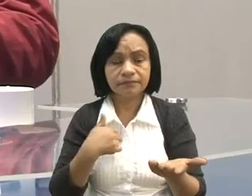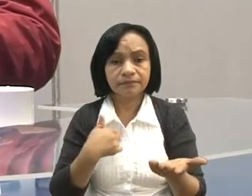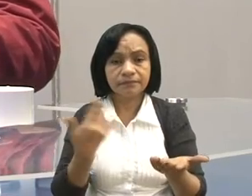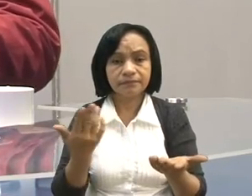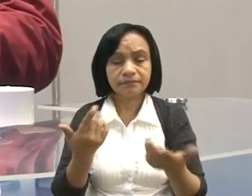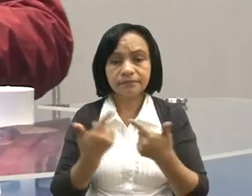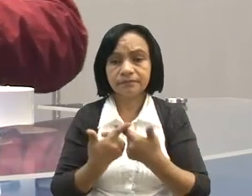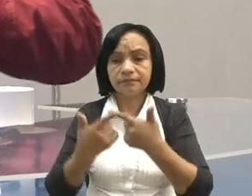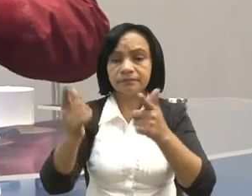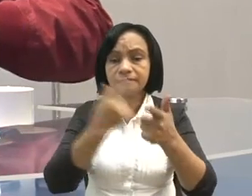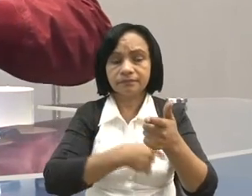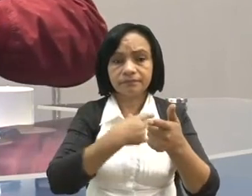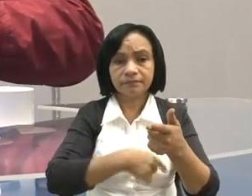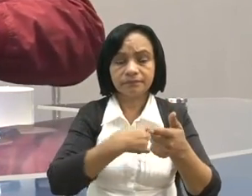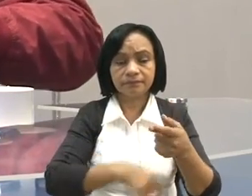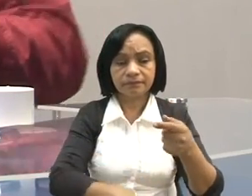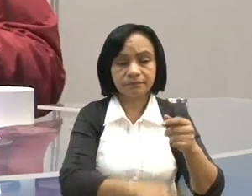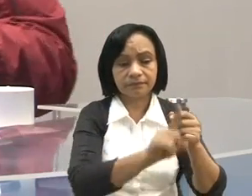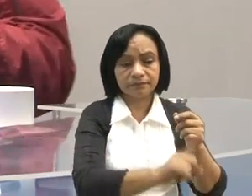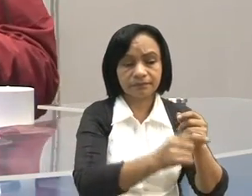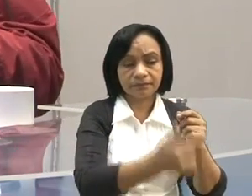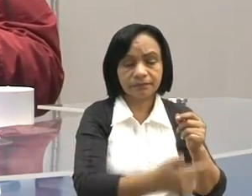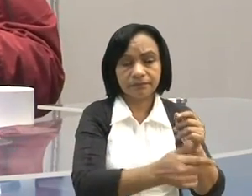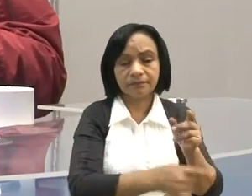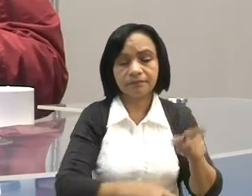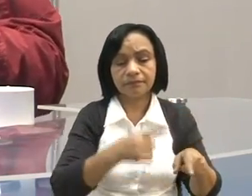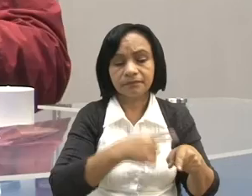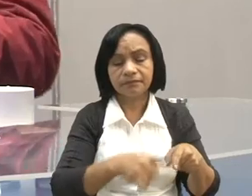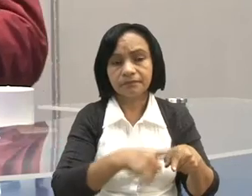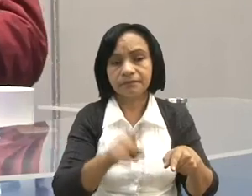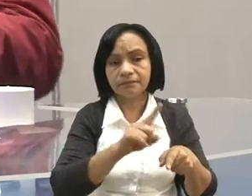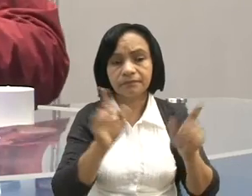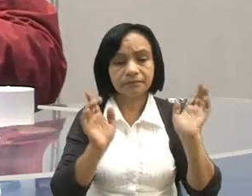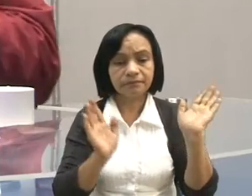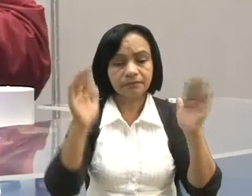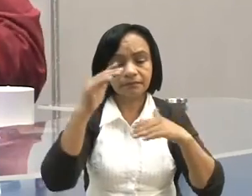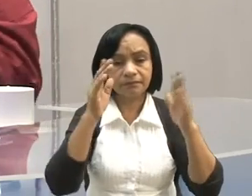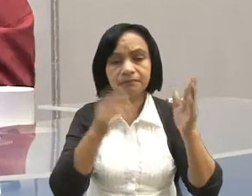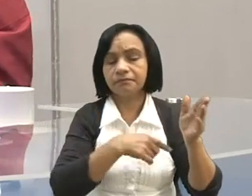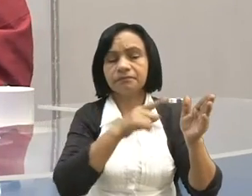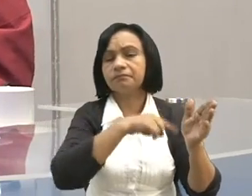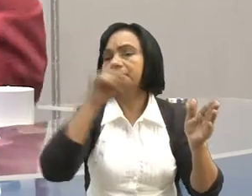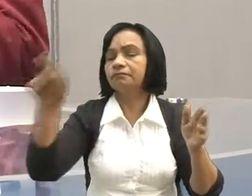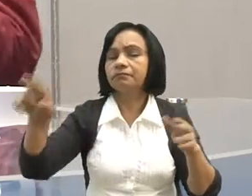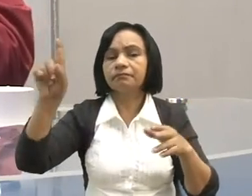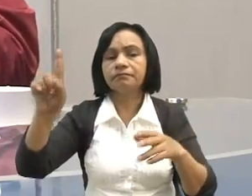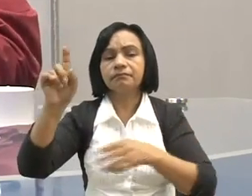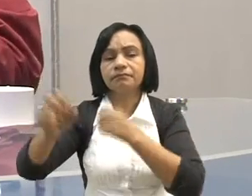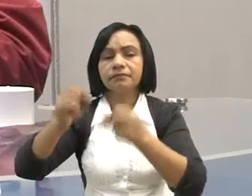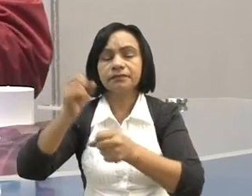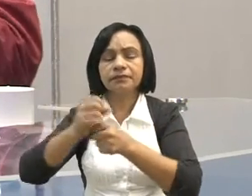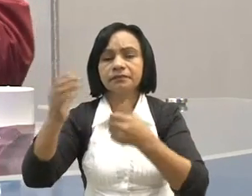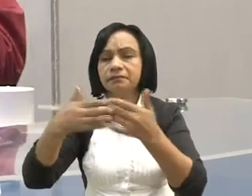autonomía escolar, el maestro de primaria, para no pagarle el título como profesional, lo pasaban a dar clases secundarias. No les interesaba